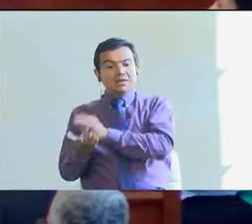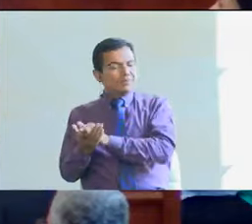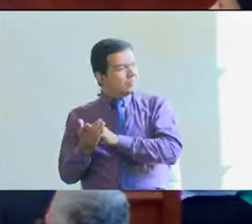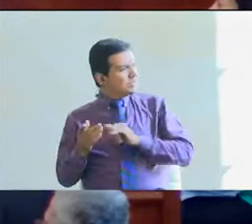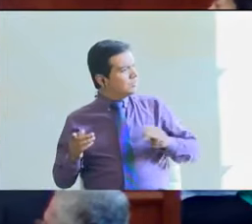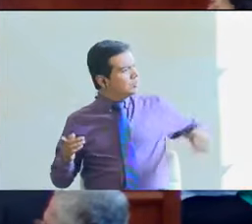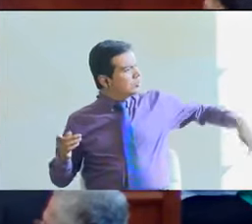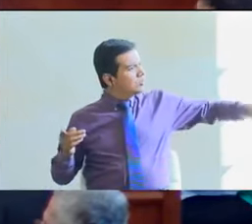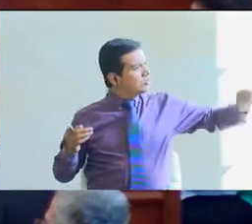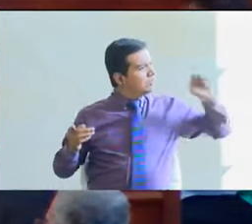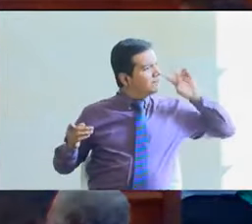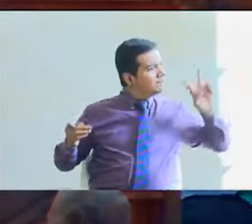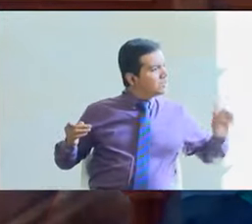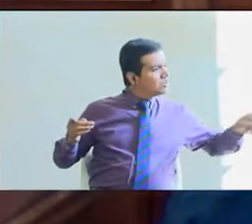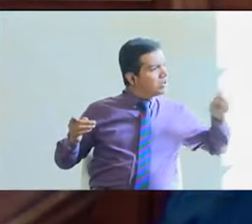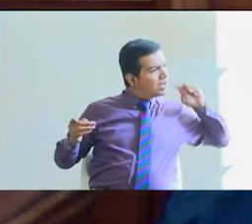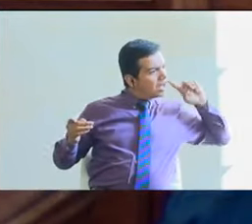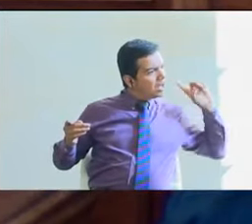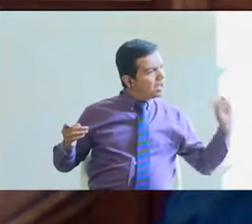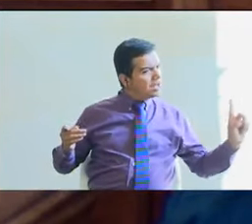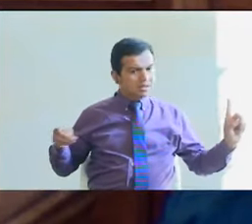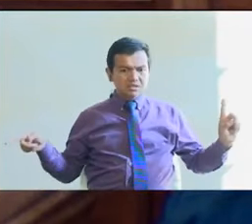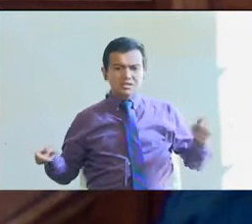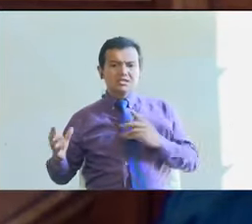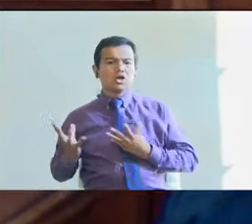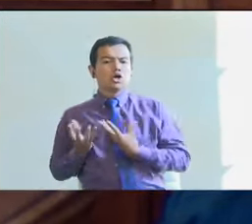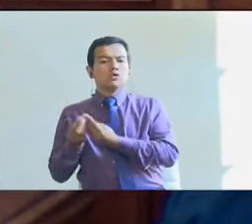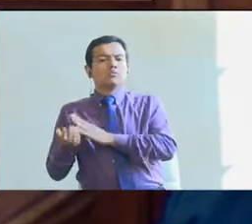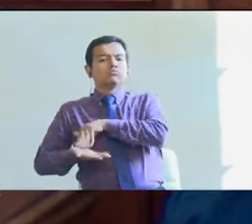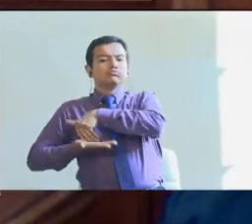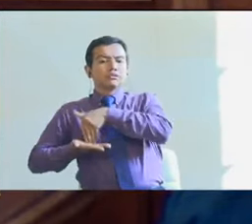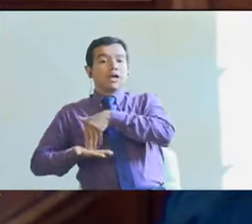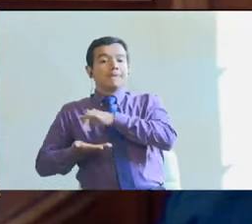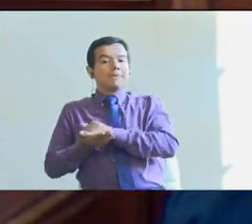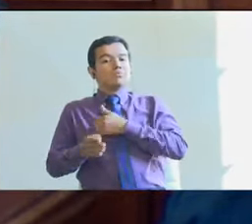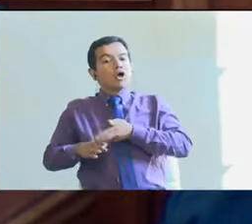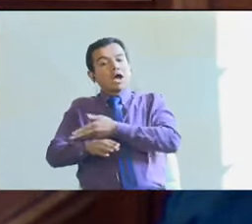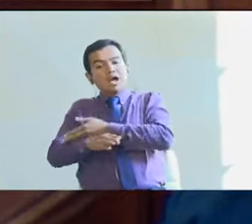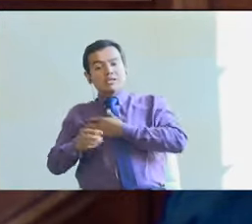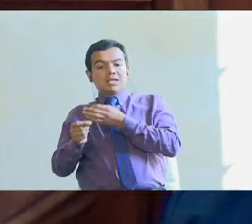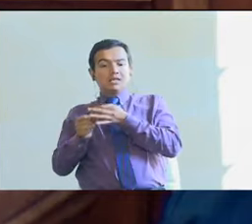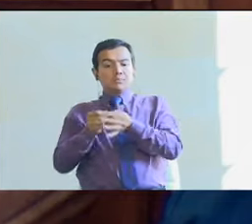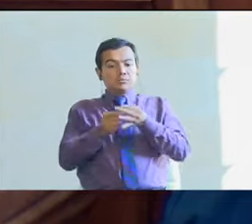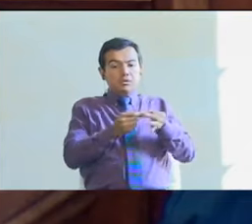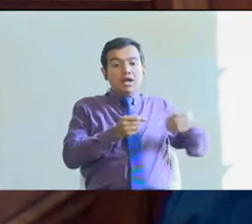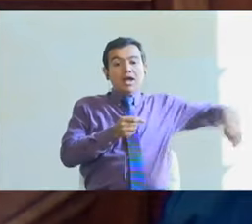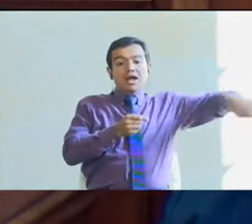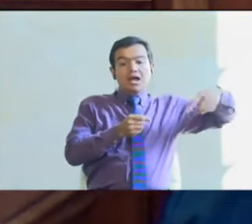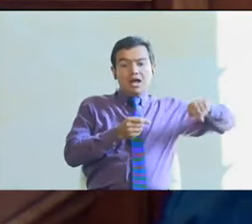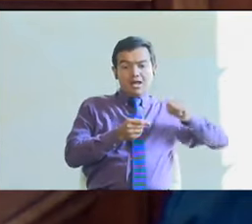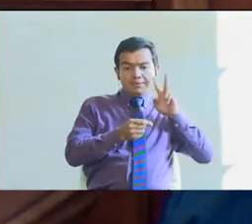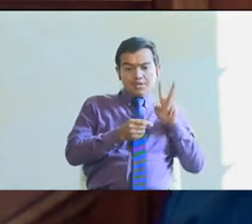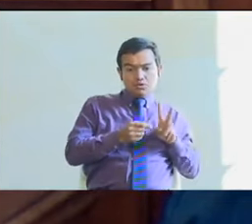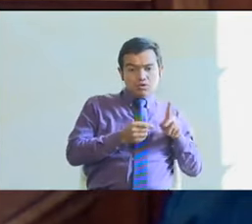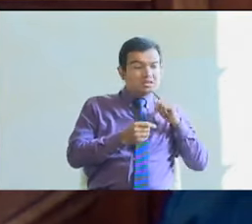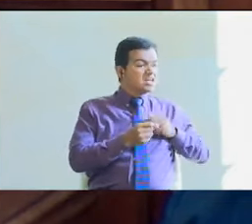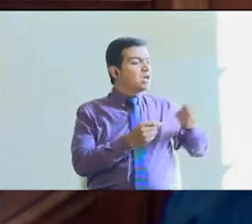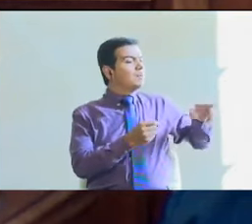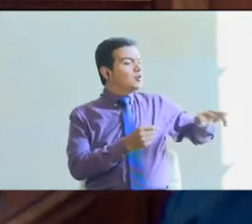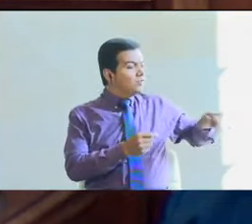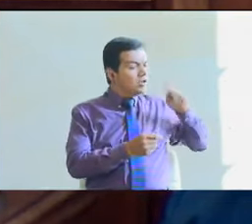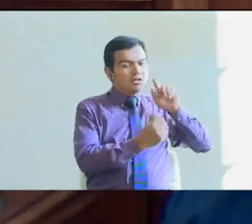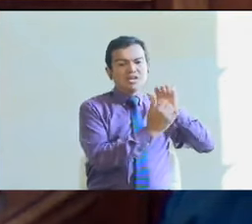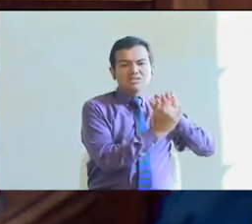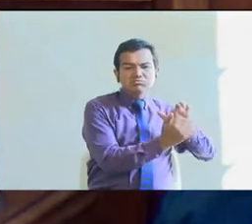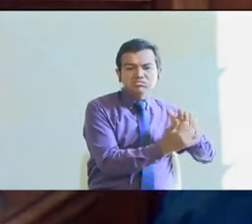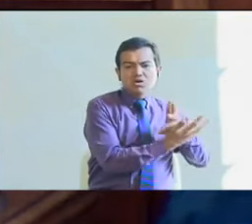en Venezuela y que creo que después lo que pasó en las últimas elecciones municipales con presos políticos con inhabilitados con